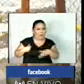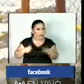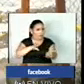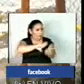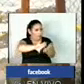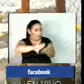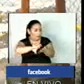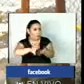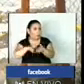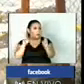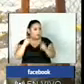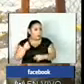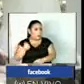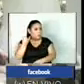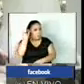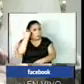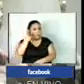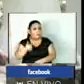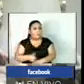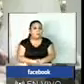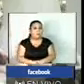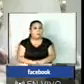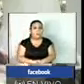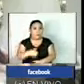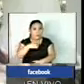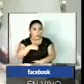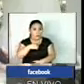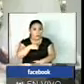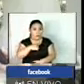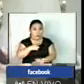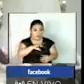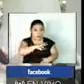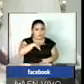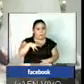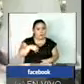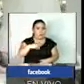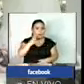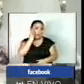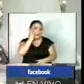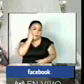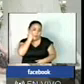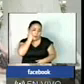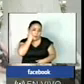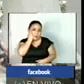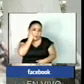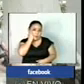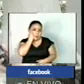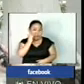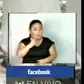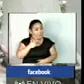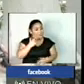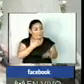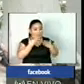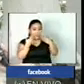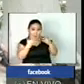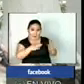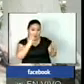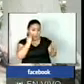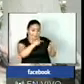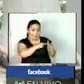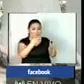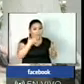cosas económicamente es muy buena ayuda Vivo con mi familia con mi mamá entonces espero que ella se haga sentir muy contenta